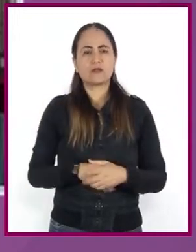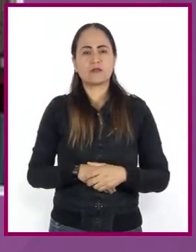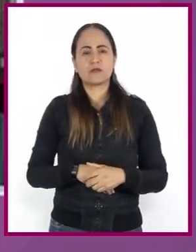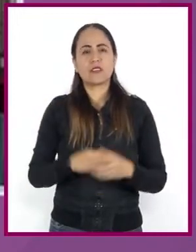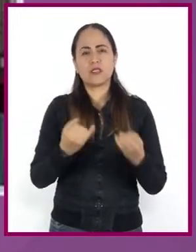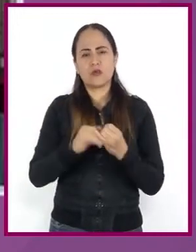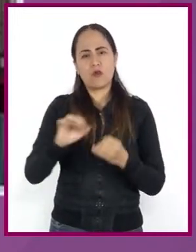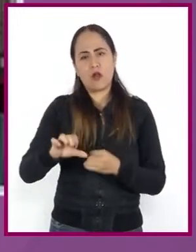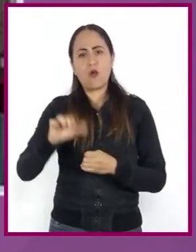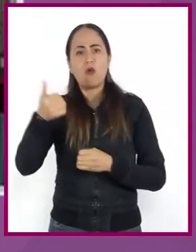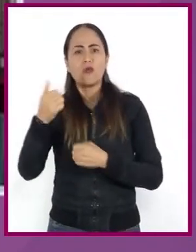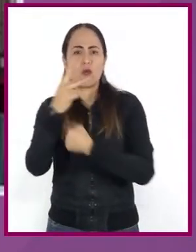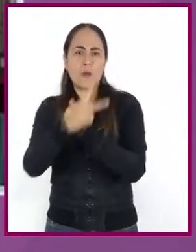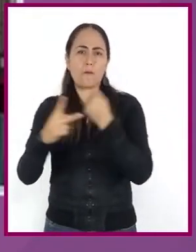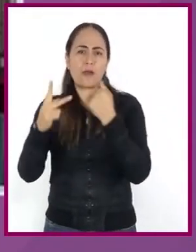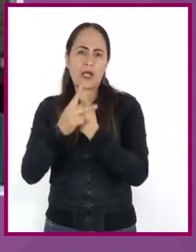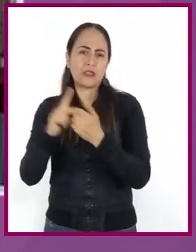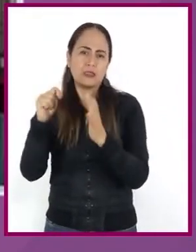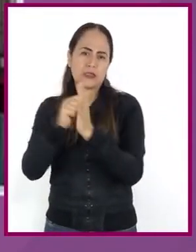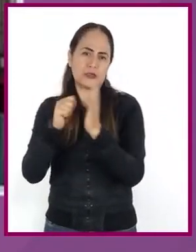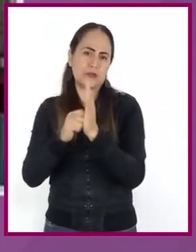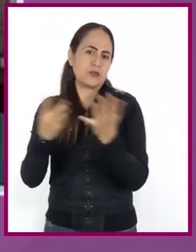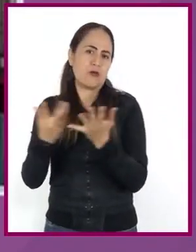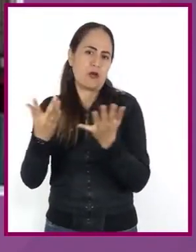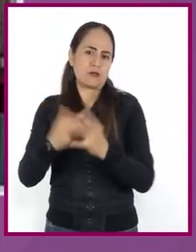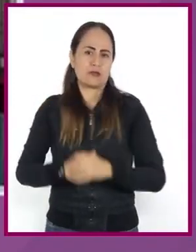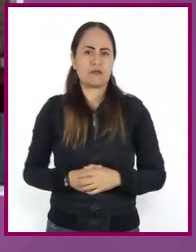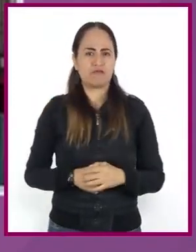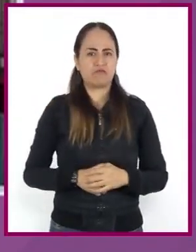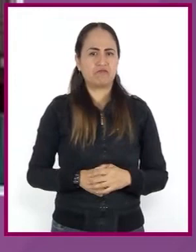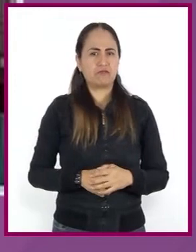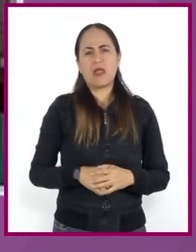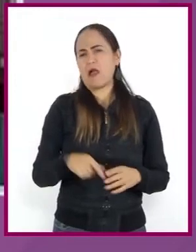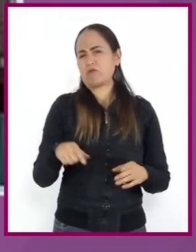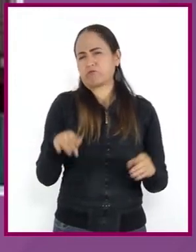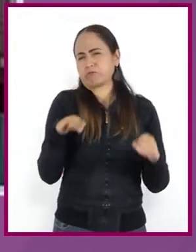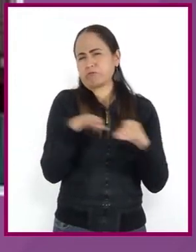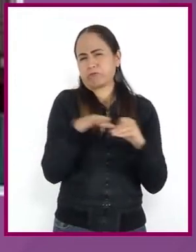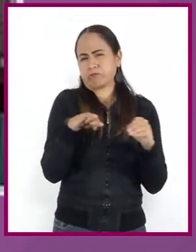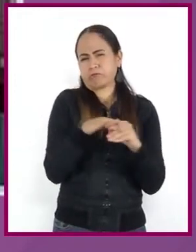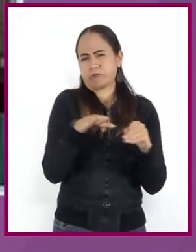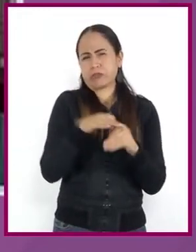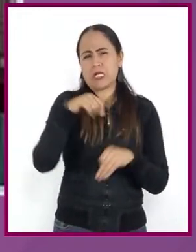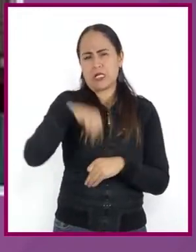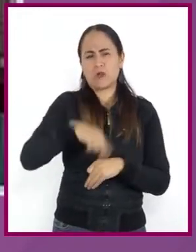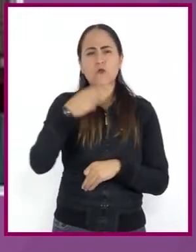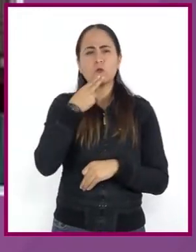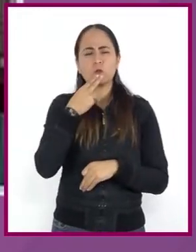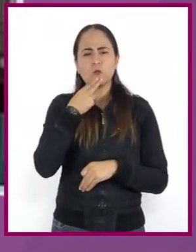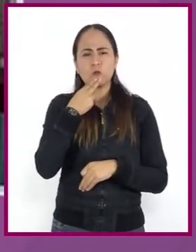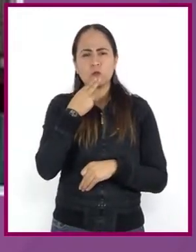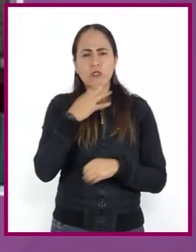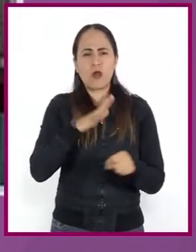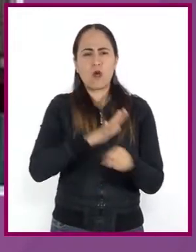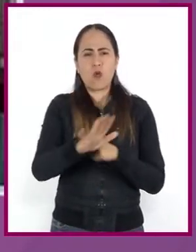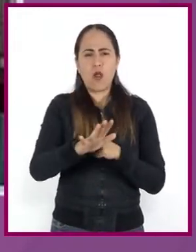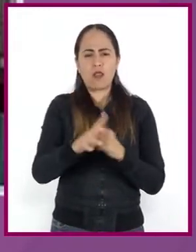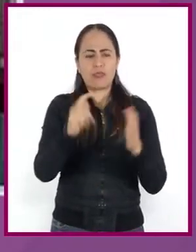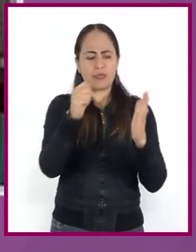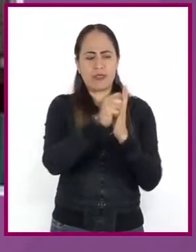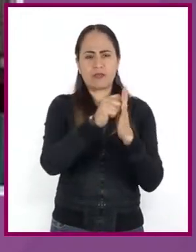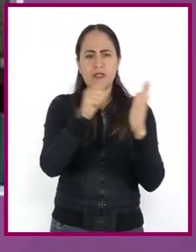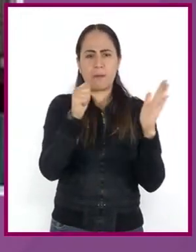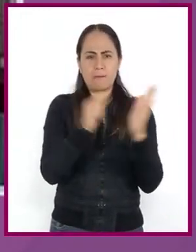el extranjero. El más común y que se ocupa por lo regular es el